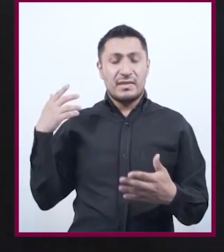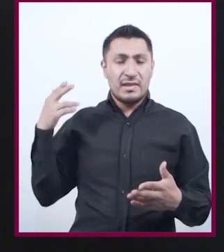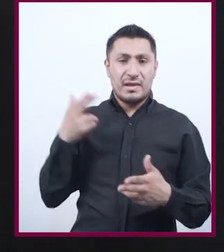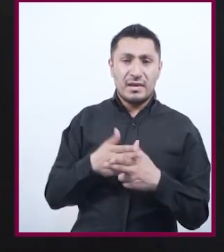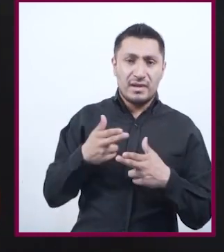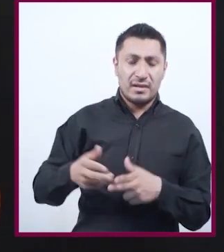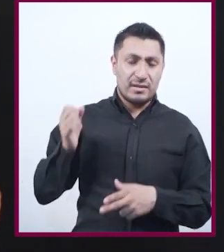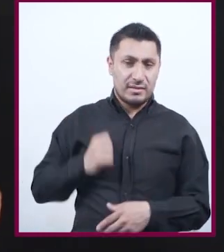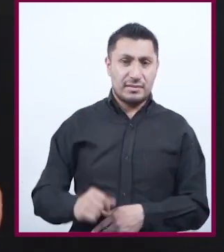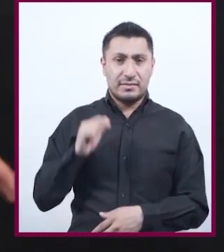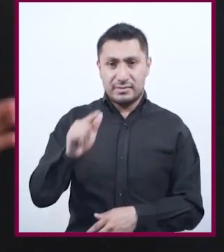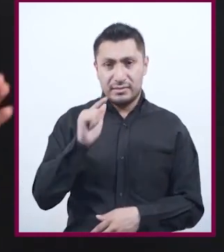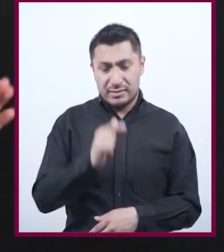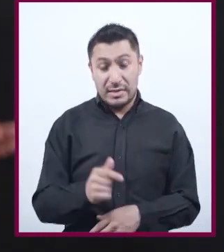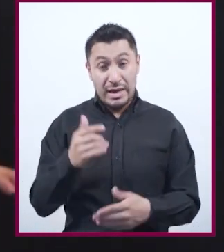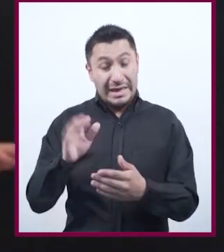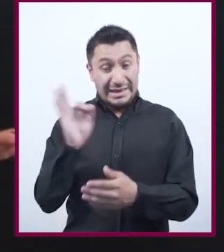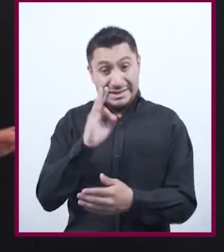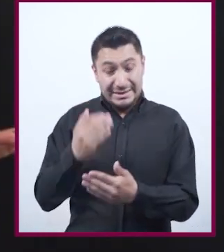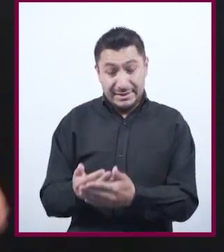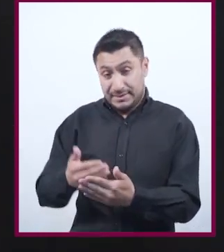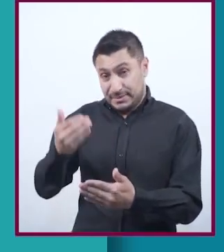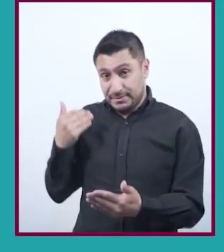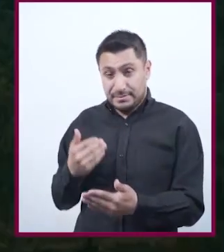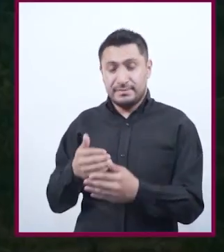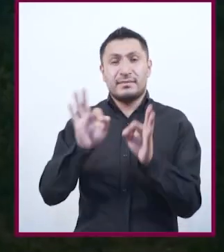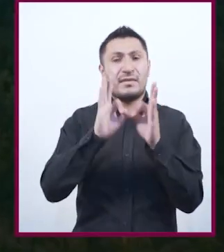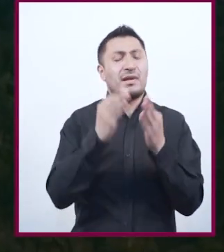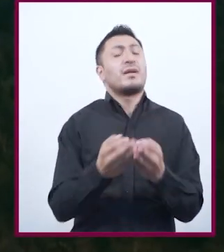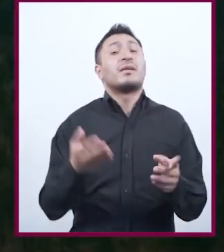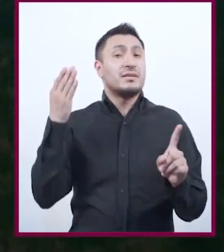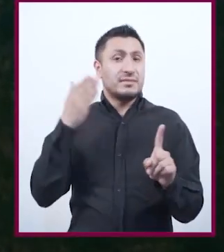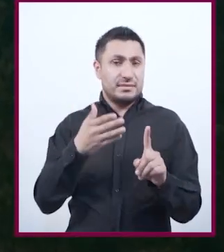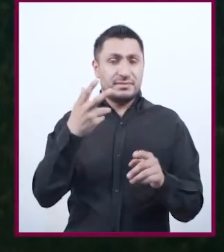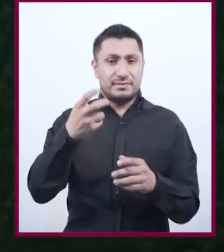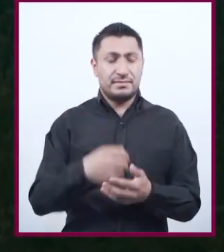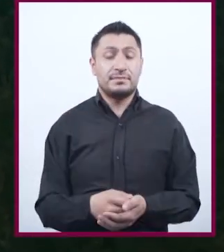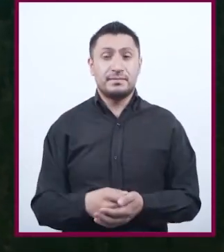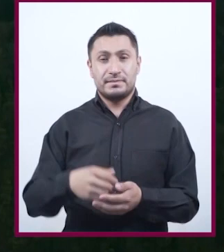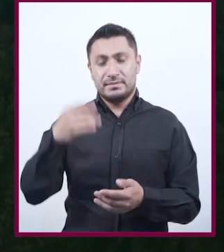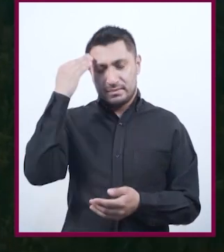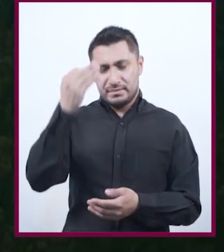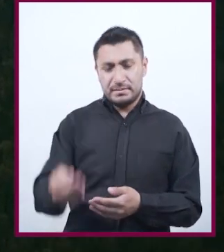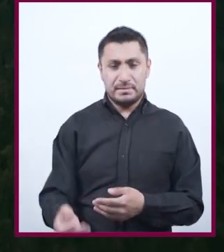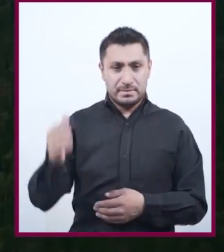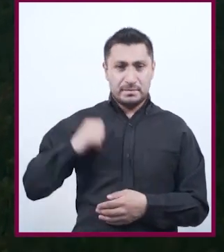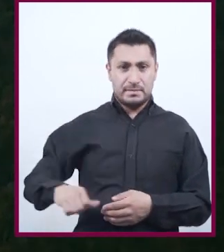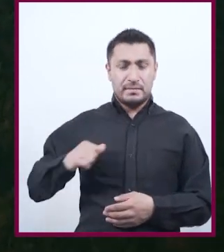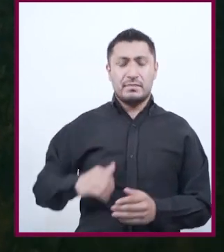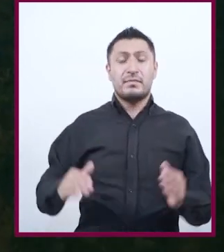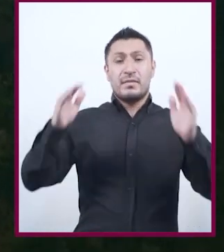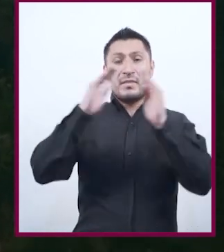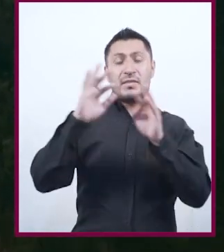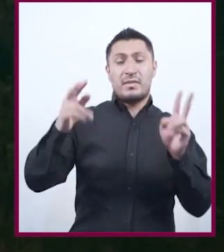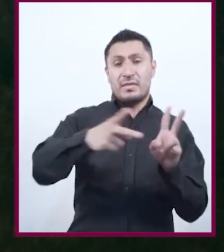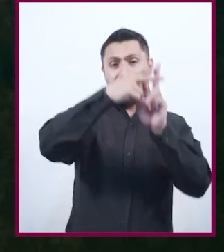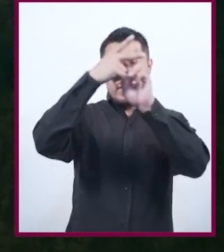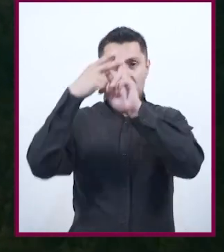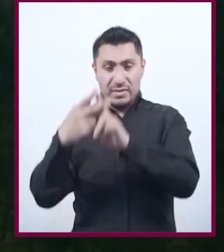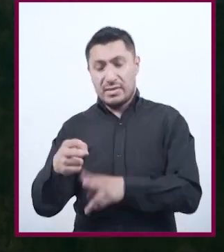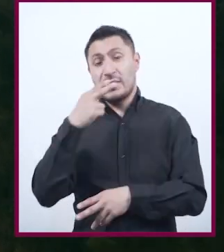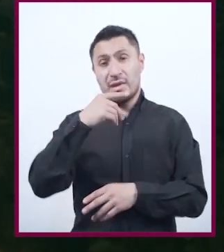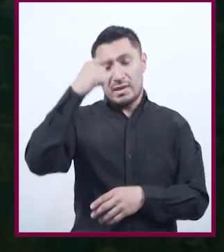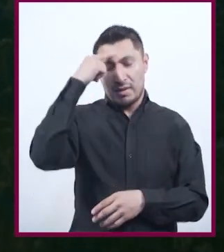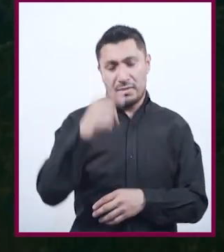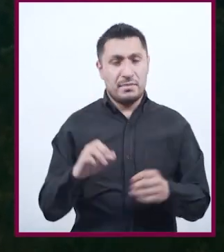remonta hasta el siglo XVII, o chance y más atrás, de manera indirecta, ya que en tiempos prehispánicos el Cerro de la Estrella se